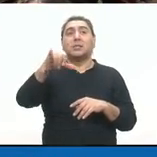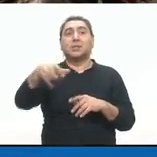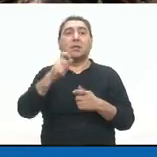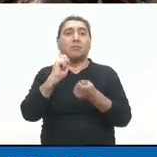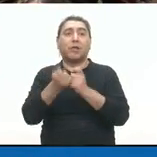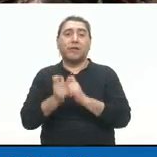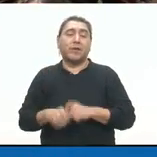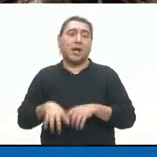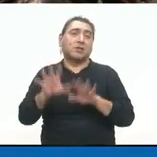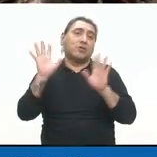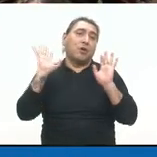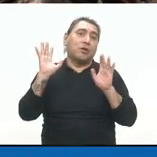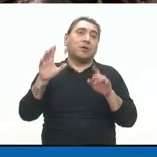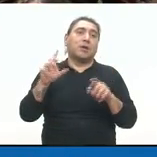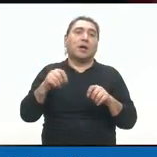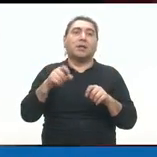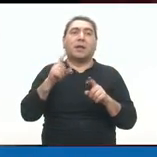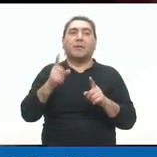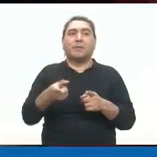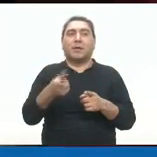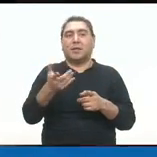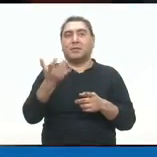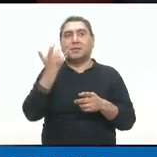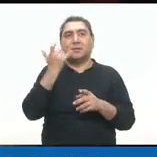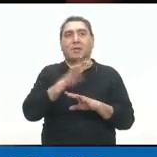que incluso off the record ya